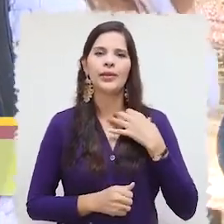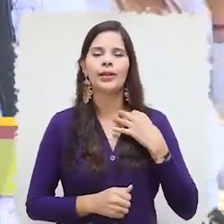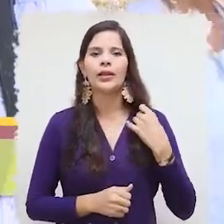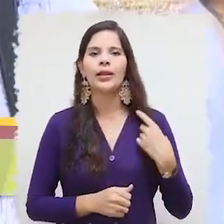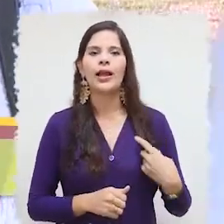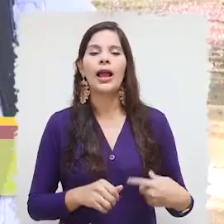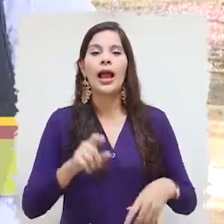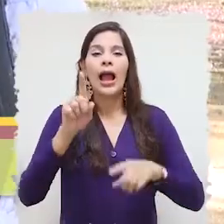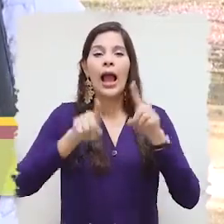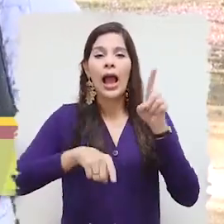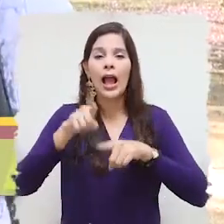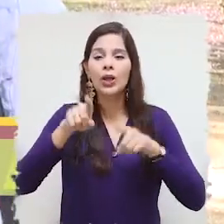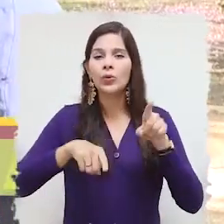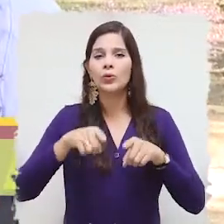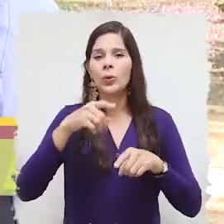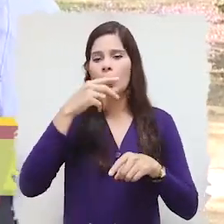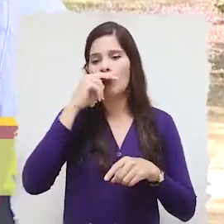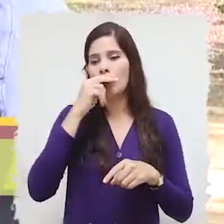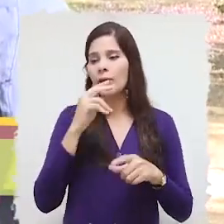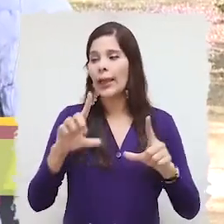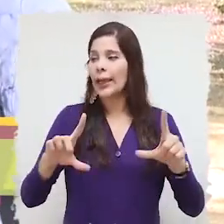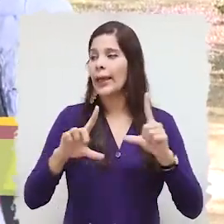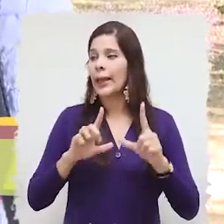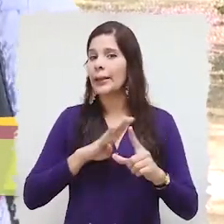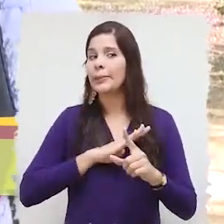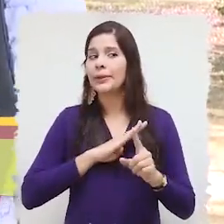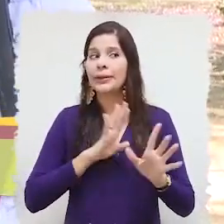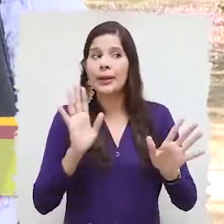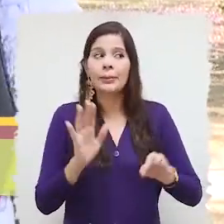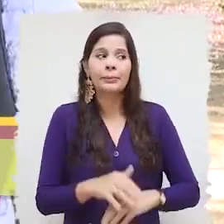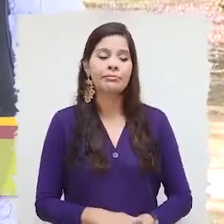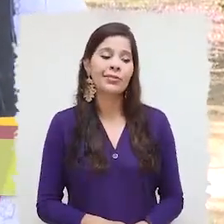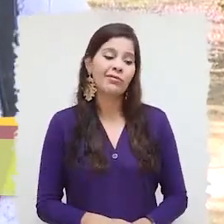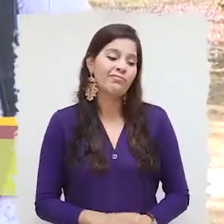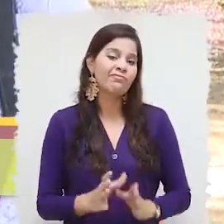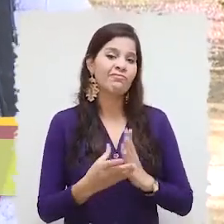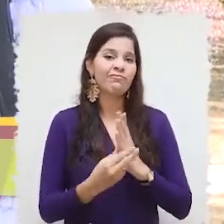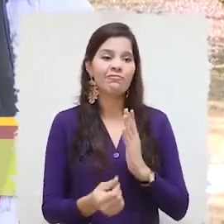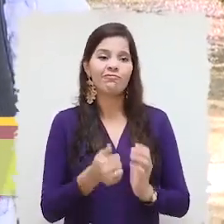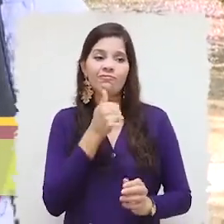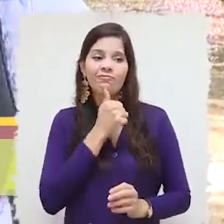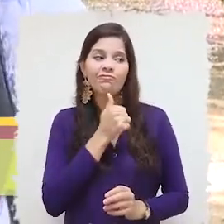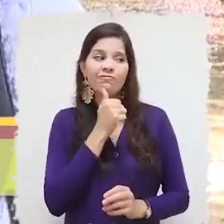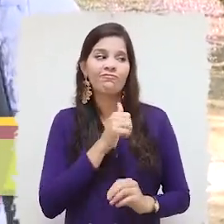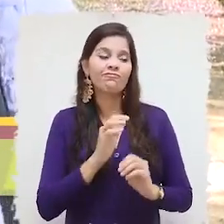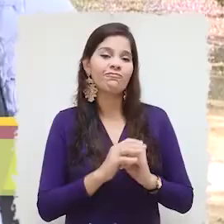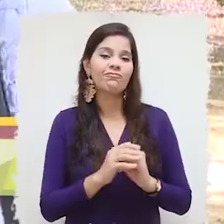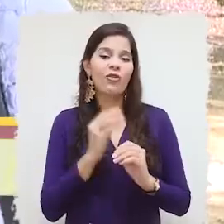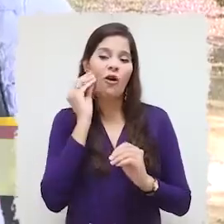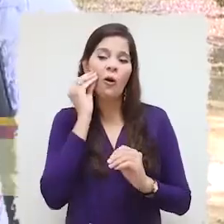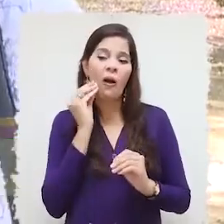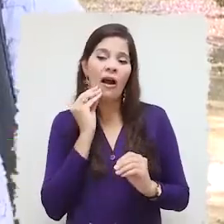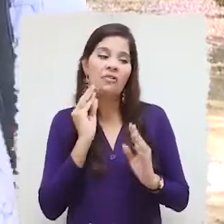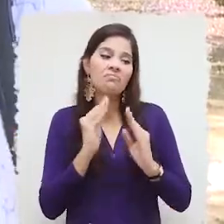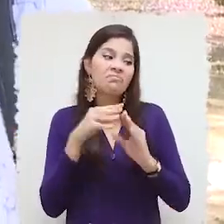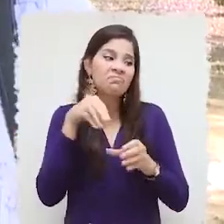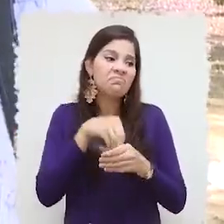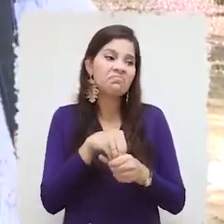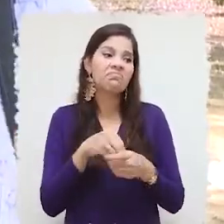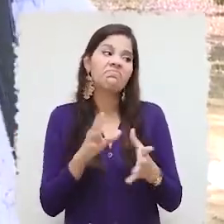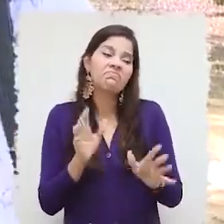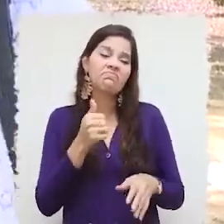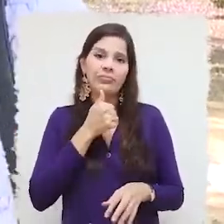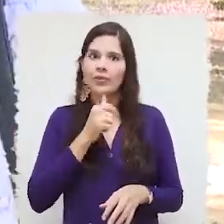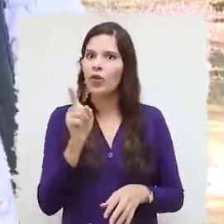muchos niños salgan, tengan muchas aspiraciones después que terminan y que queden solamente con lo básico y el